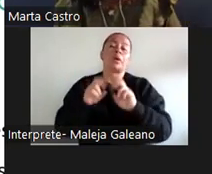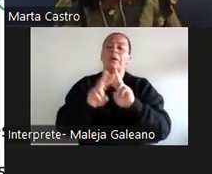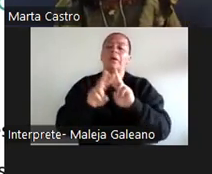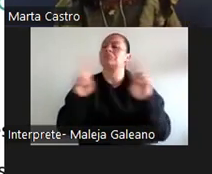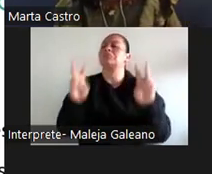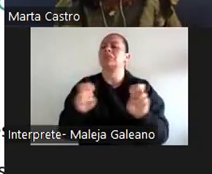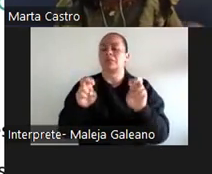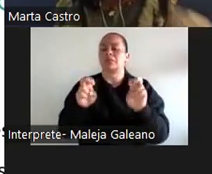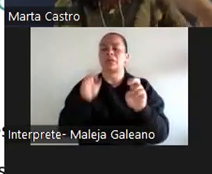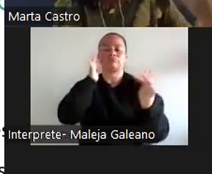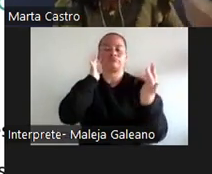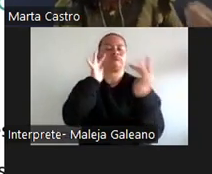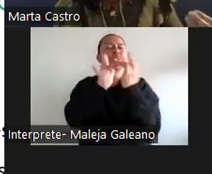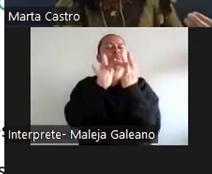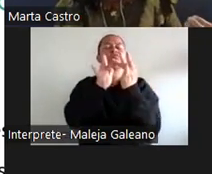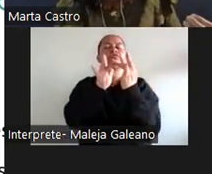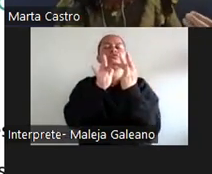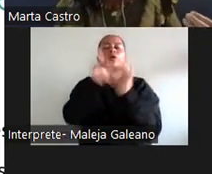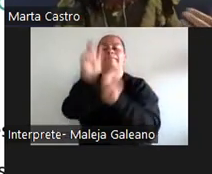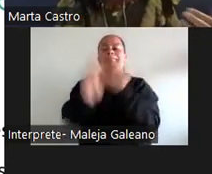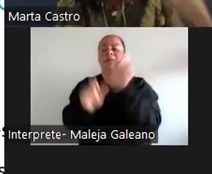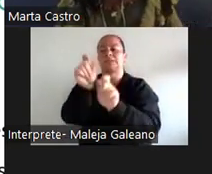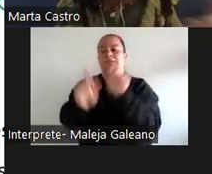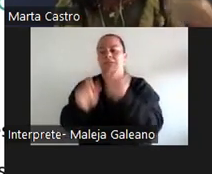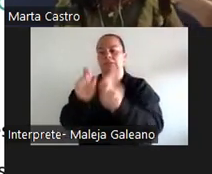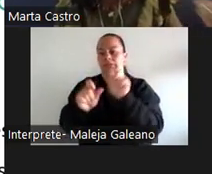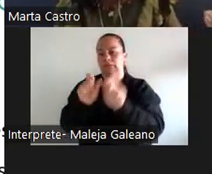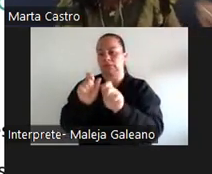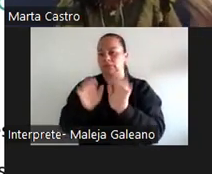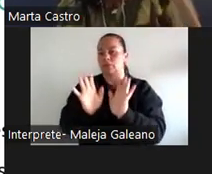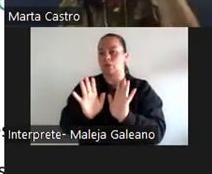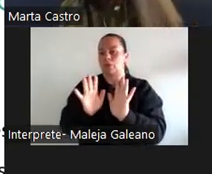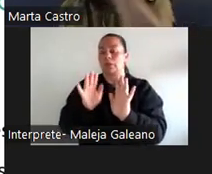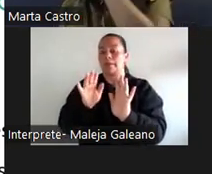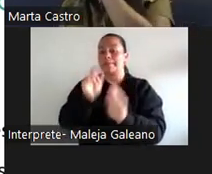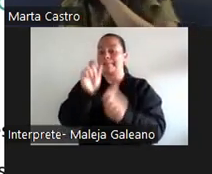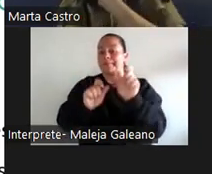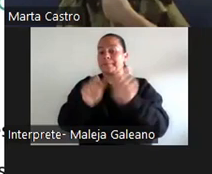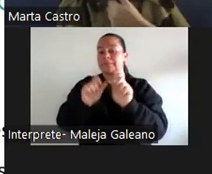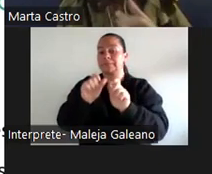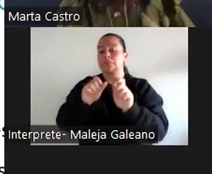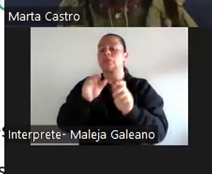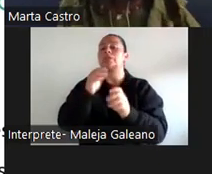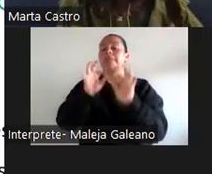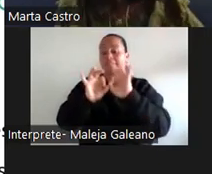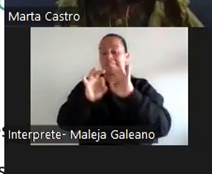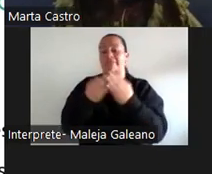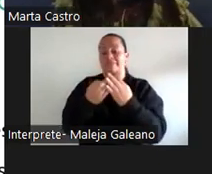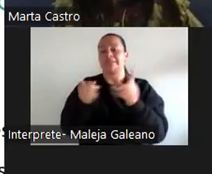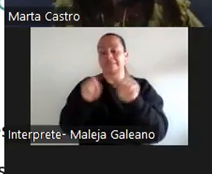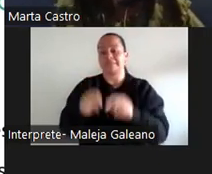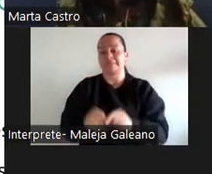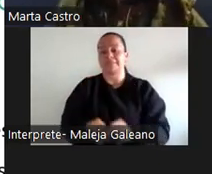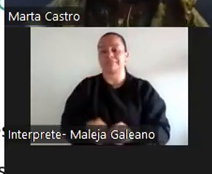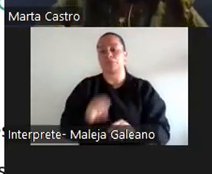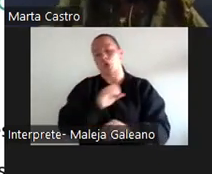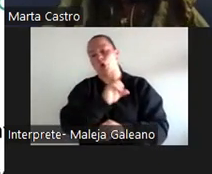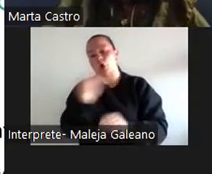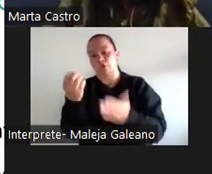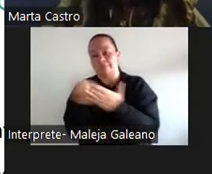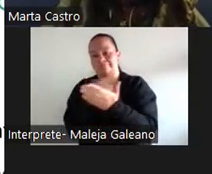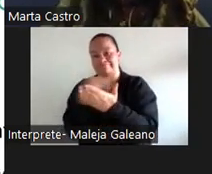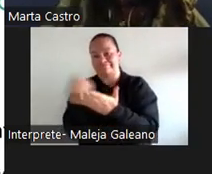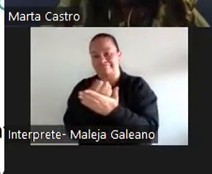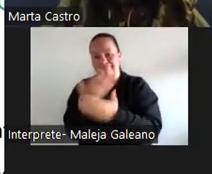nos atañe a las personas es decir a los individuos y a las familias siguiente por